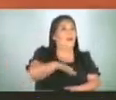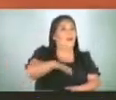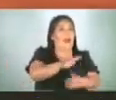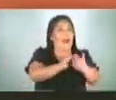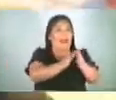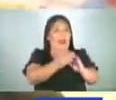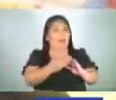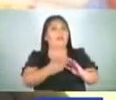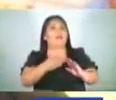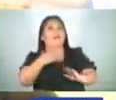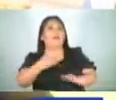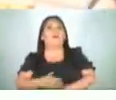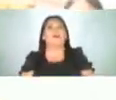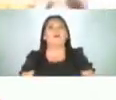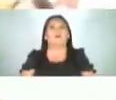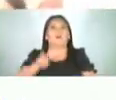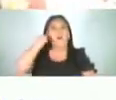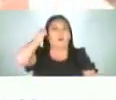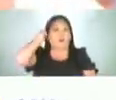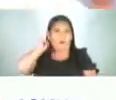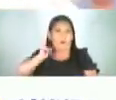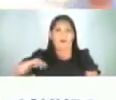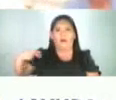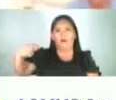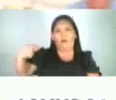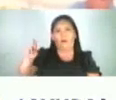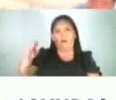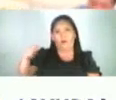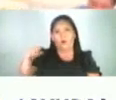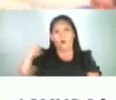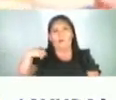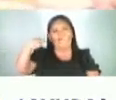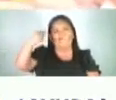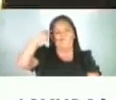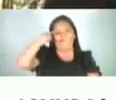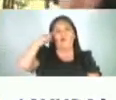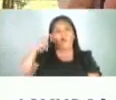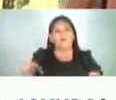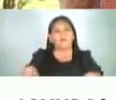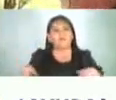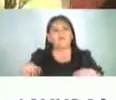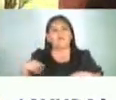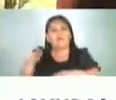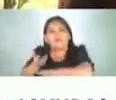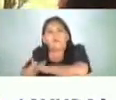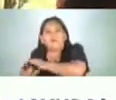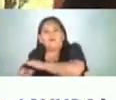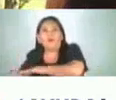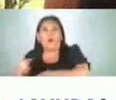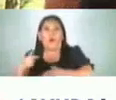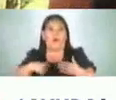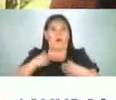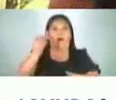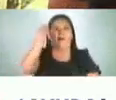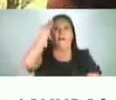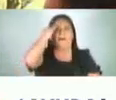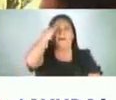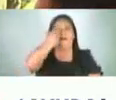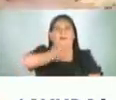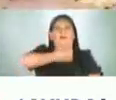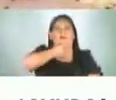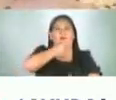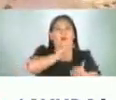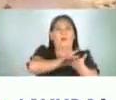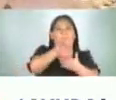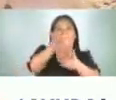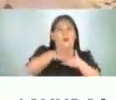residencia. Hugo consideró migrar de forma irregular hacia Estados Unidos, pero ahora que conoce los programas para viajar por